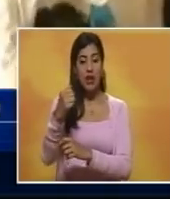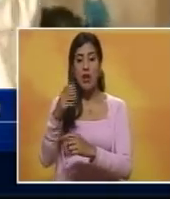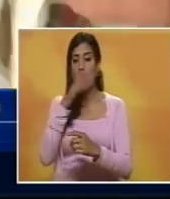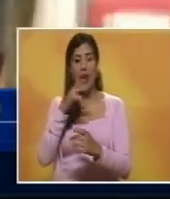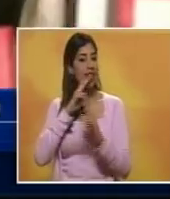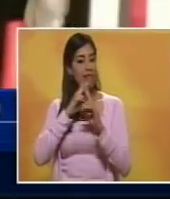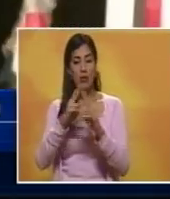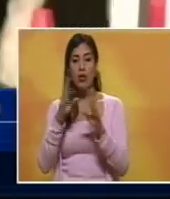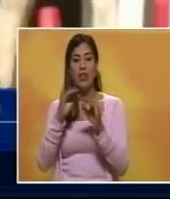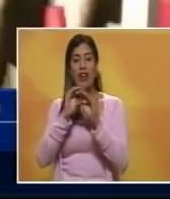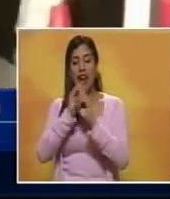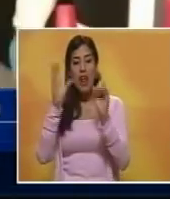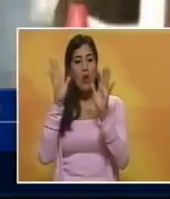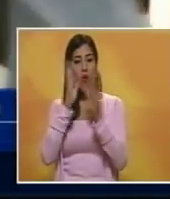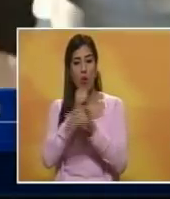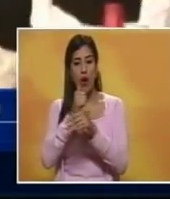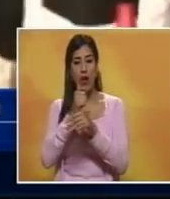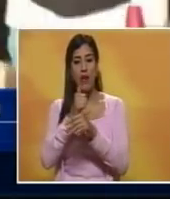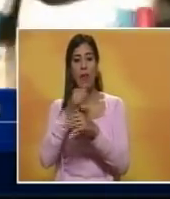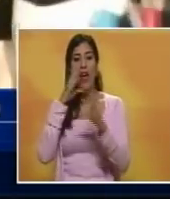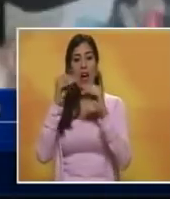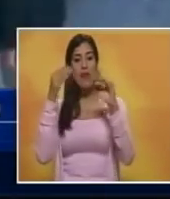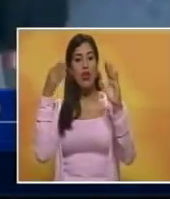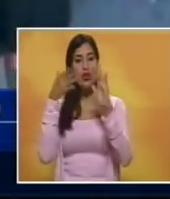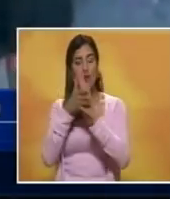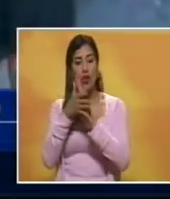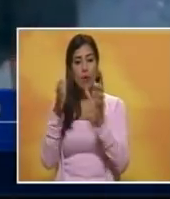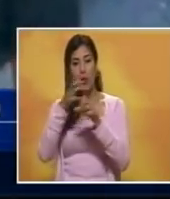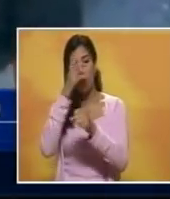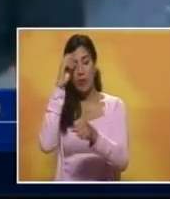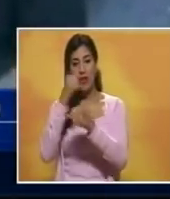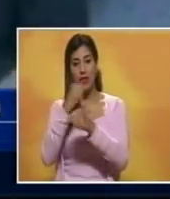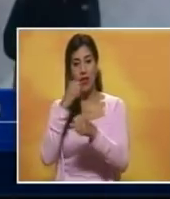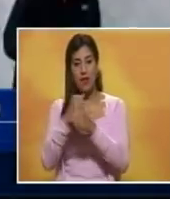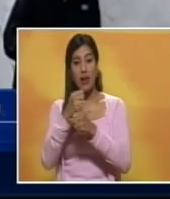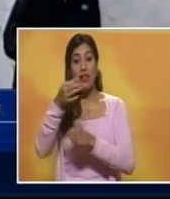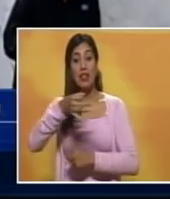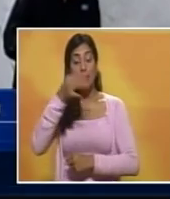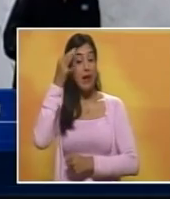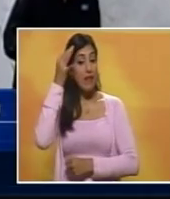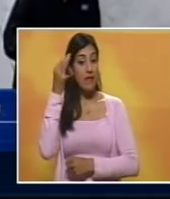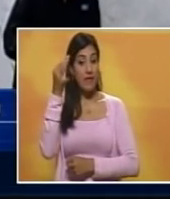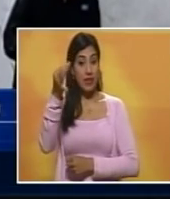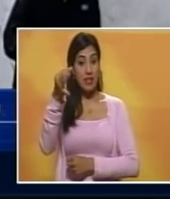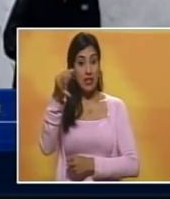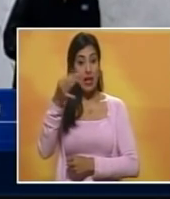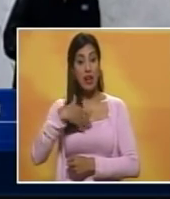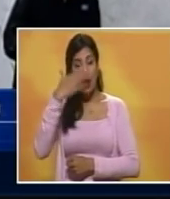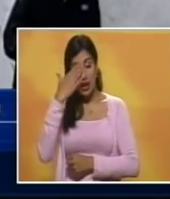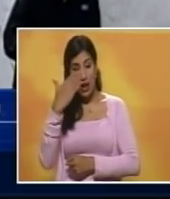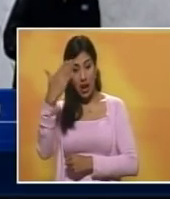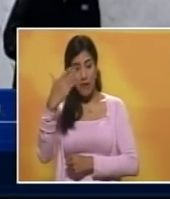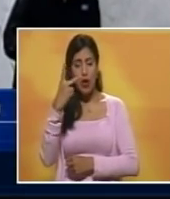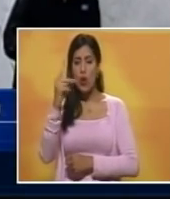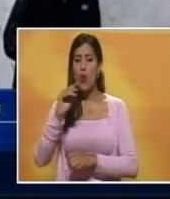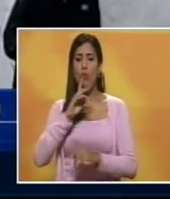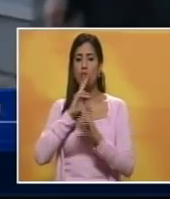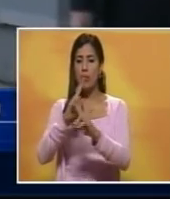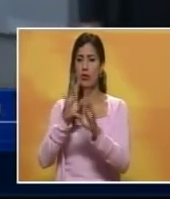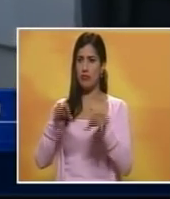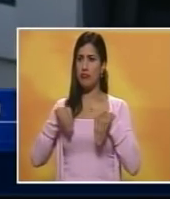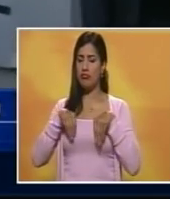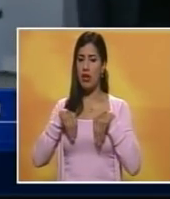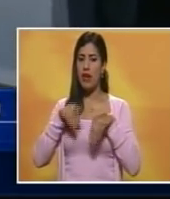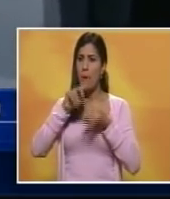ningún resultado concreto de las conversaciones con el equipo saudí y destacó que el fiscal del Reino Árabe se negó a responder